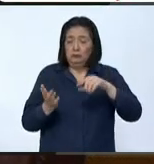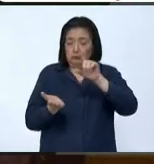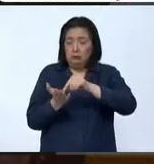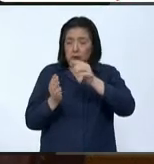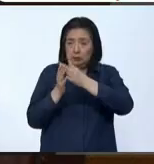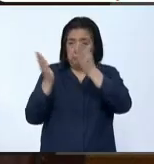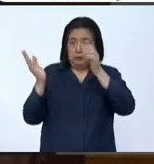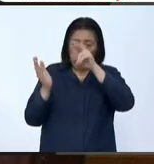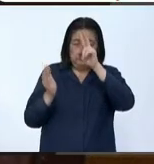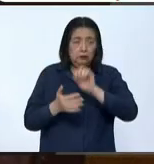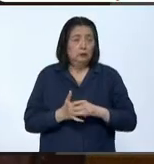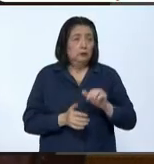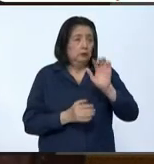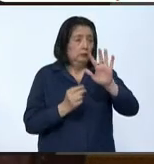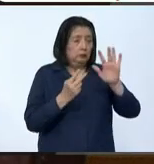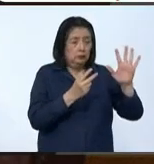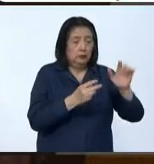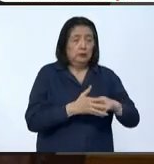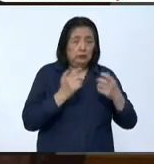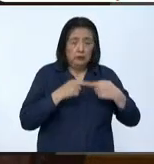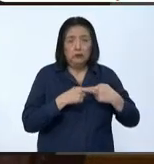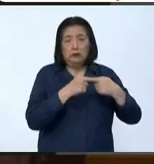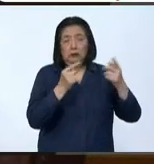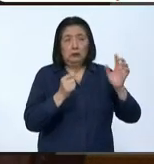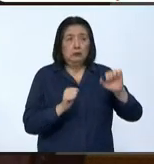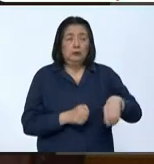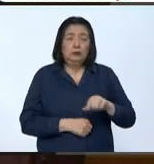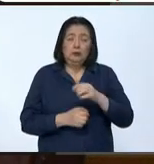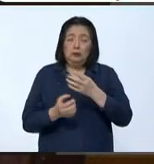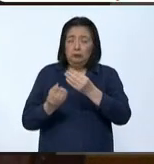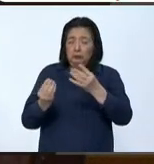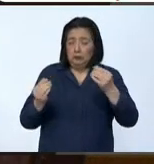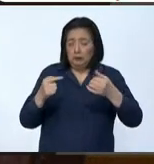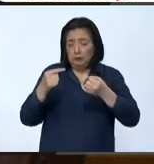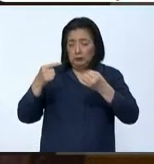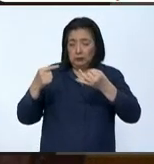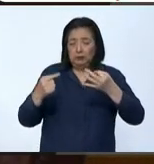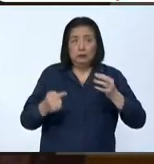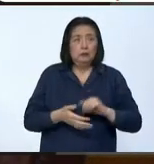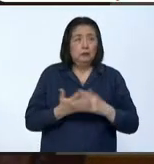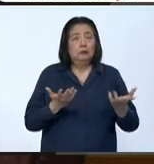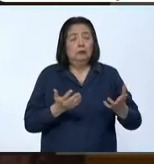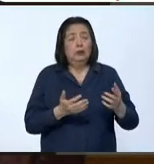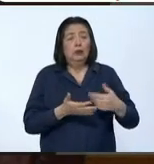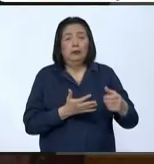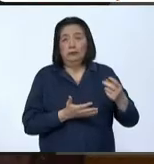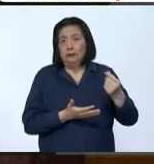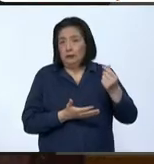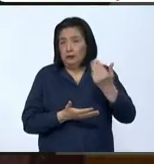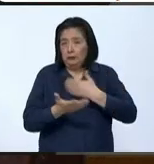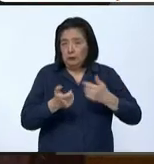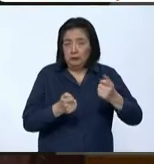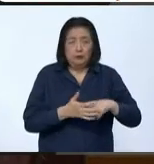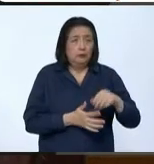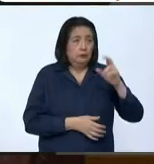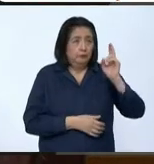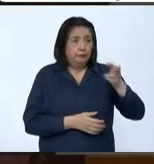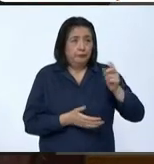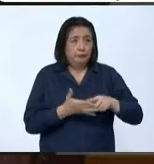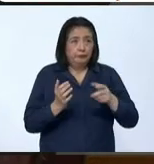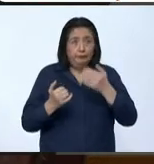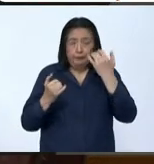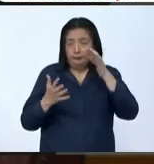57 son declarativas y varias de ellas afectan la caja fiscal y la prohibición de